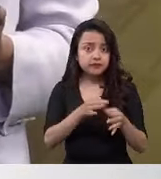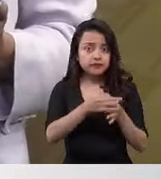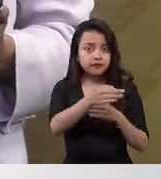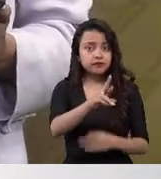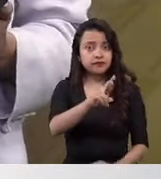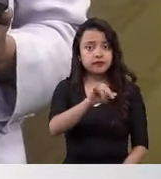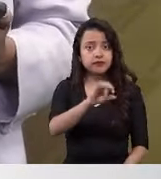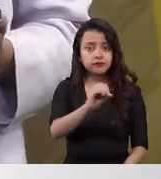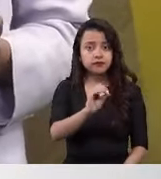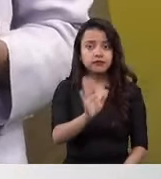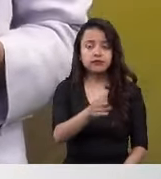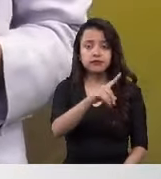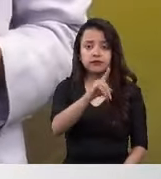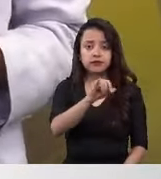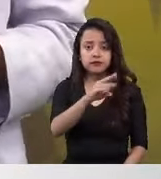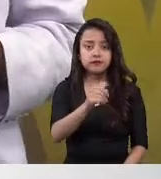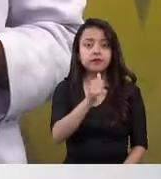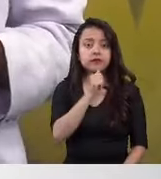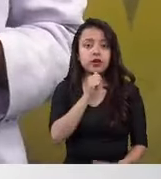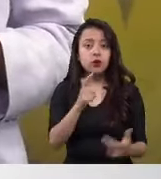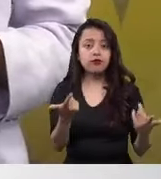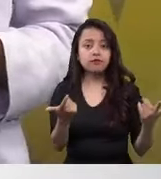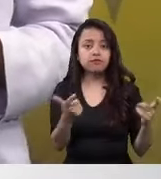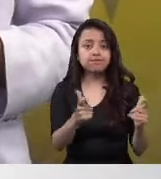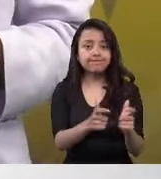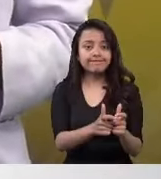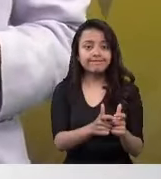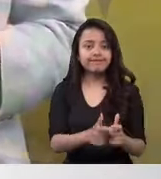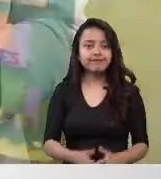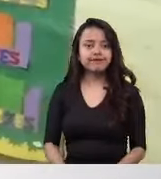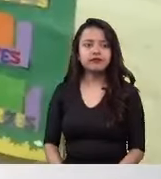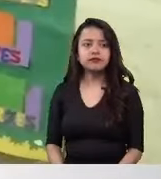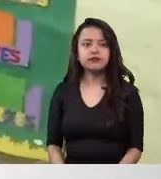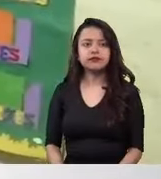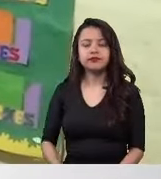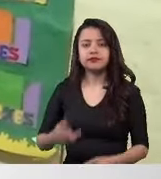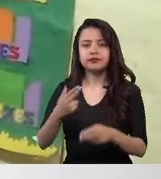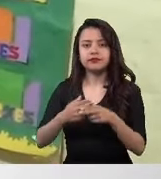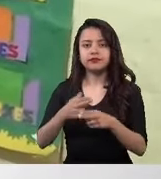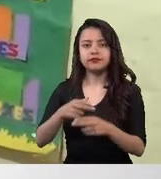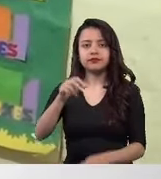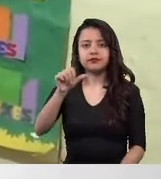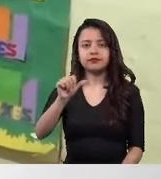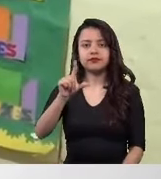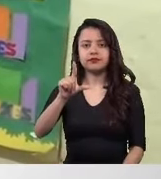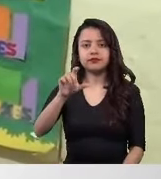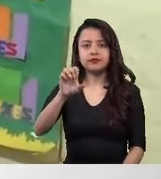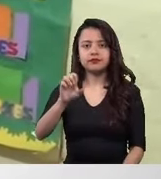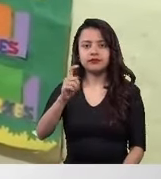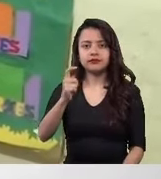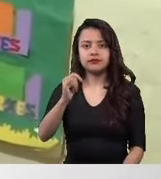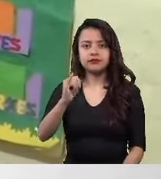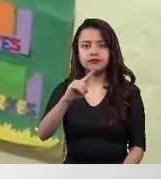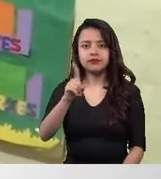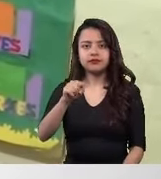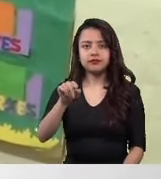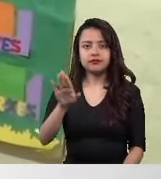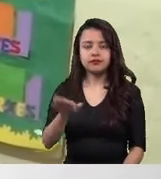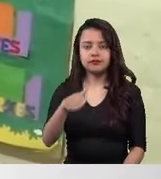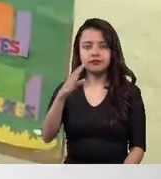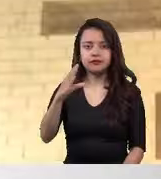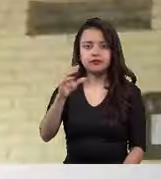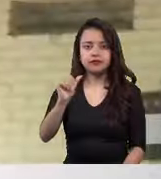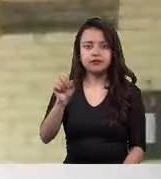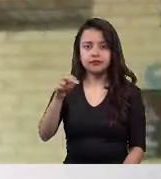hay desabastecimiento uh-huh. de agua. Veamos. Mi nombre es Alexis Cañas, coordinador del área ambiental del resguardo indígena Nuestra Señora Candelaria